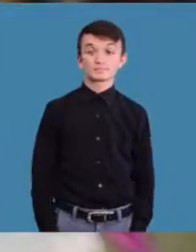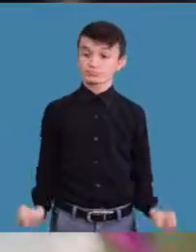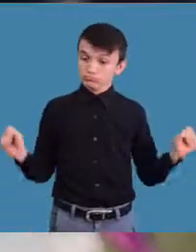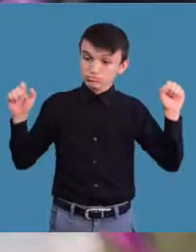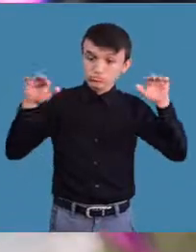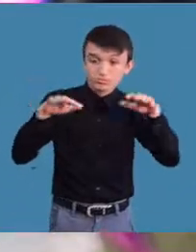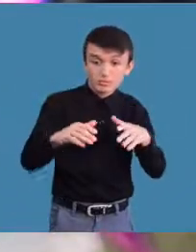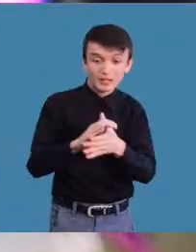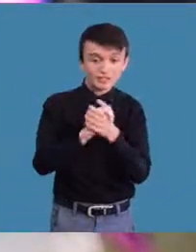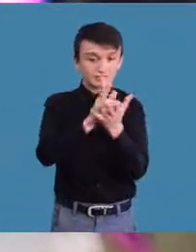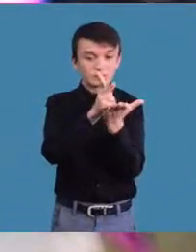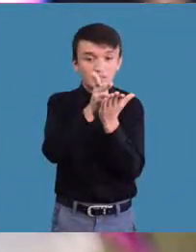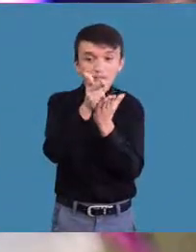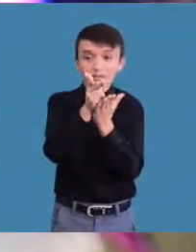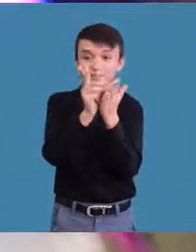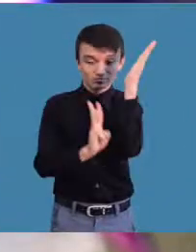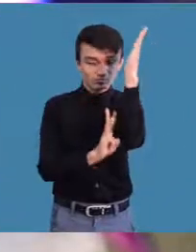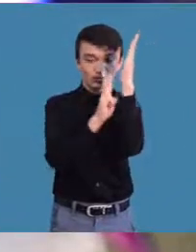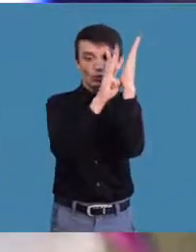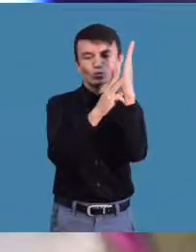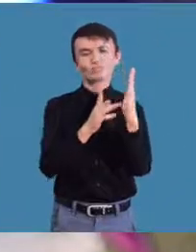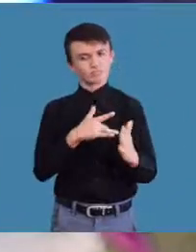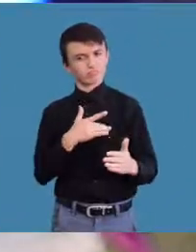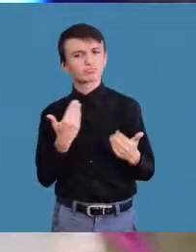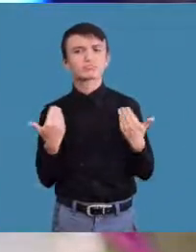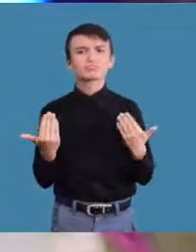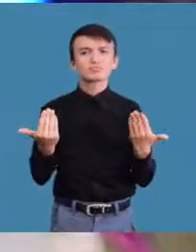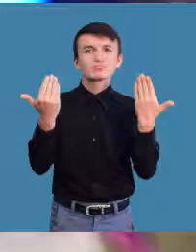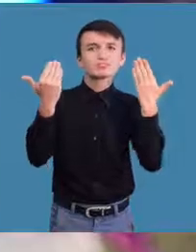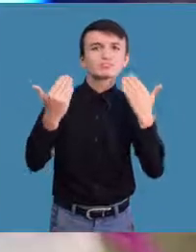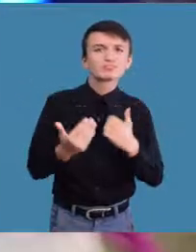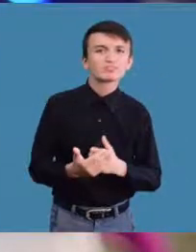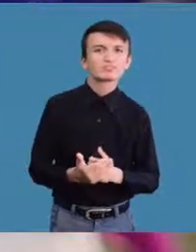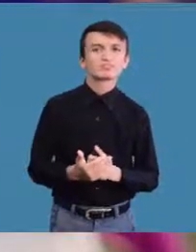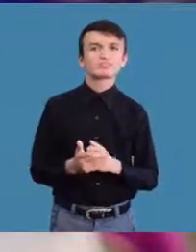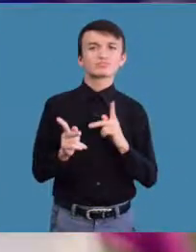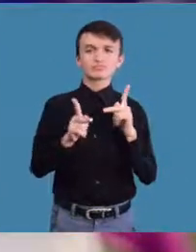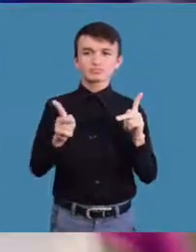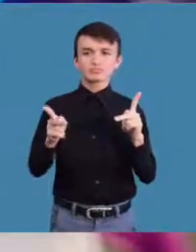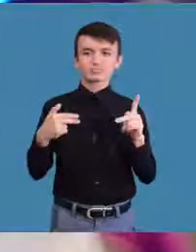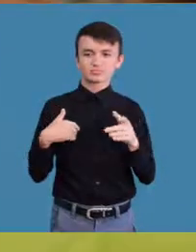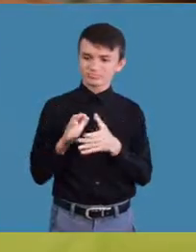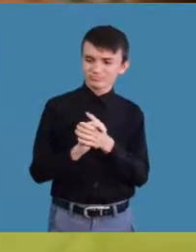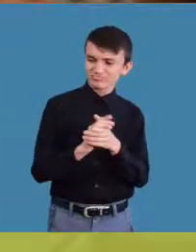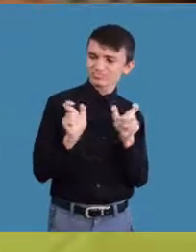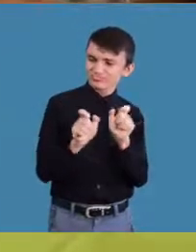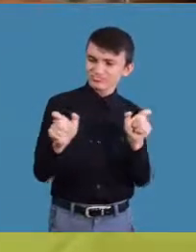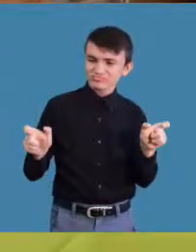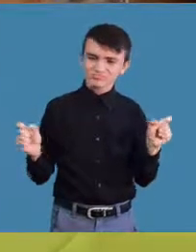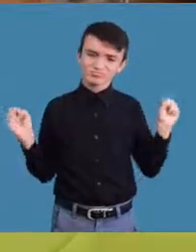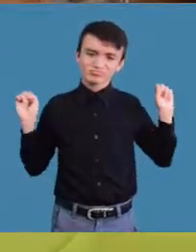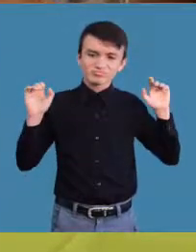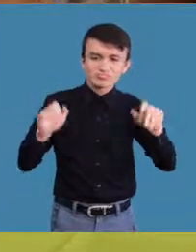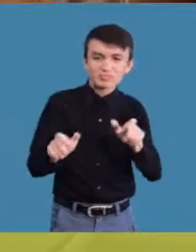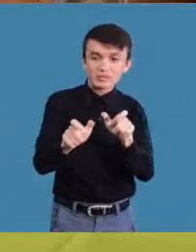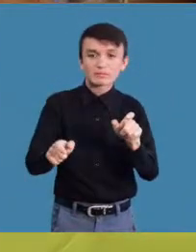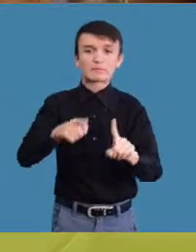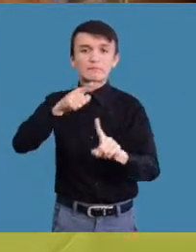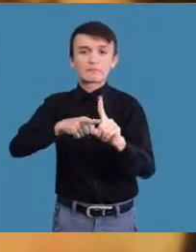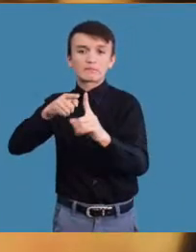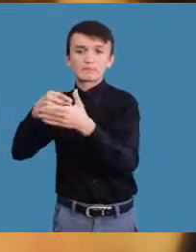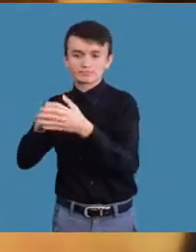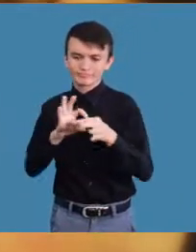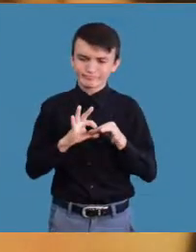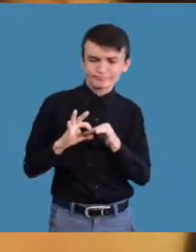Realizar el evento del Amigo Fiel en nuestro centro comercial es muy gratificante. Bien, bien, un aplauso para Lucio. Estar con nuestros clientes, con los clientes de la EDEC,